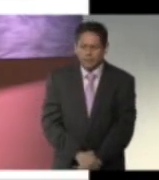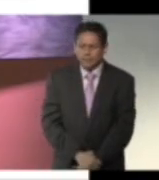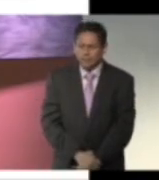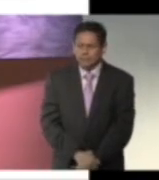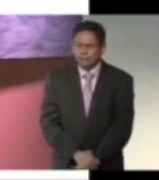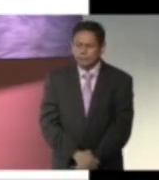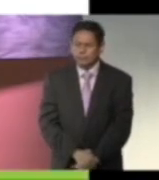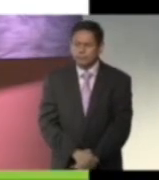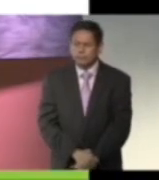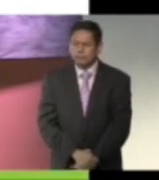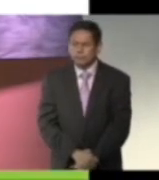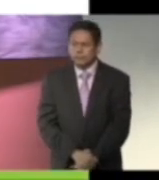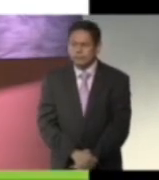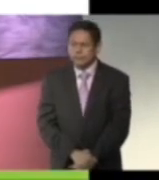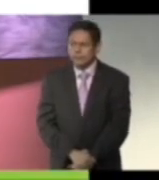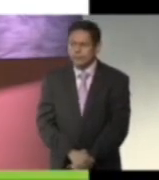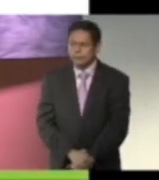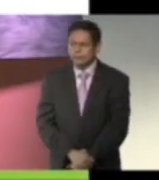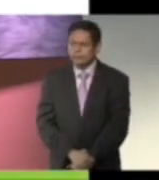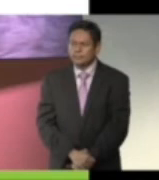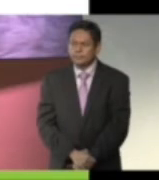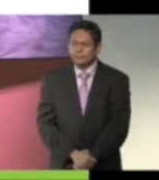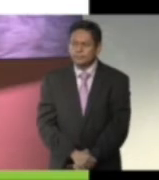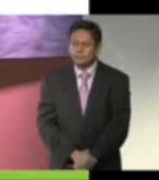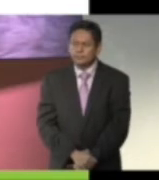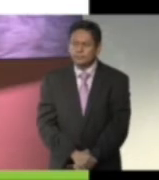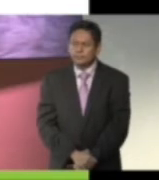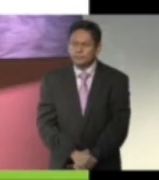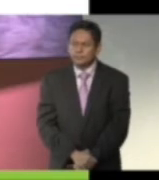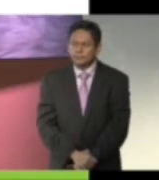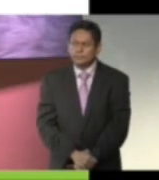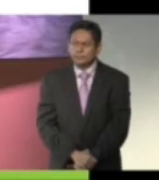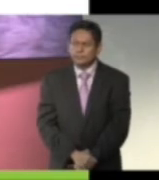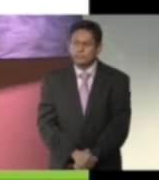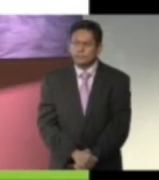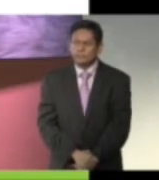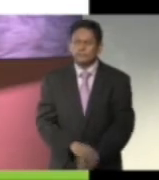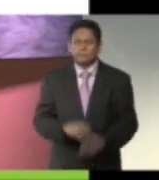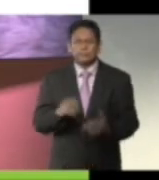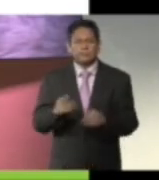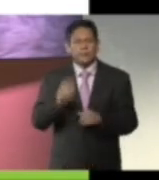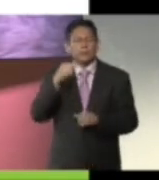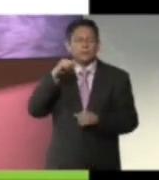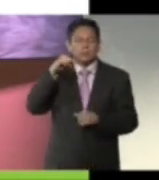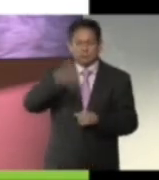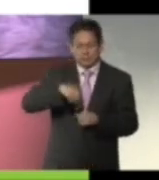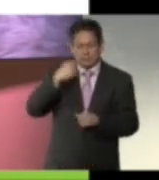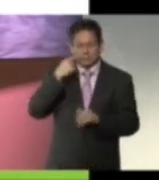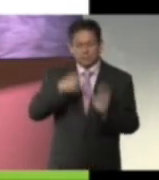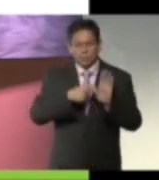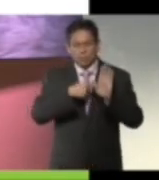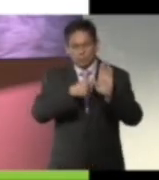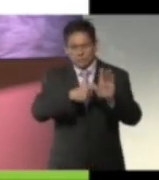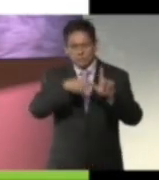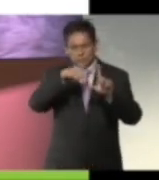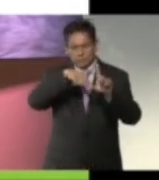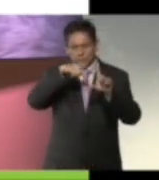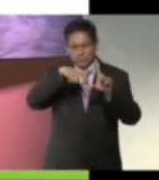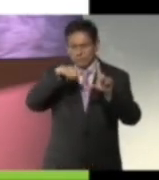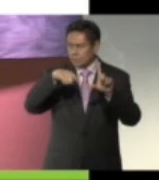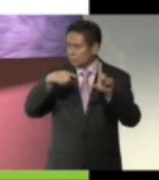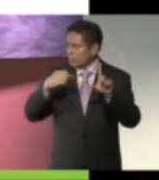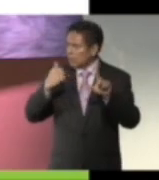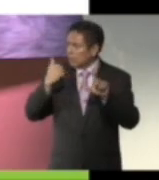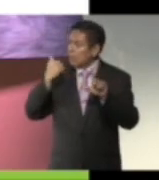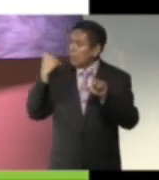Porque tenemos que considerar aquí, en esta gráfica del último reporte del